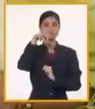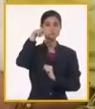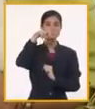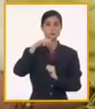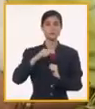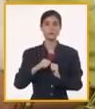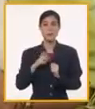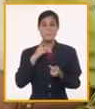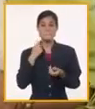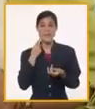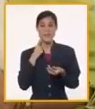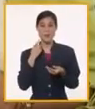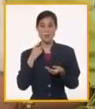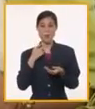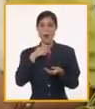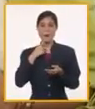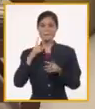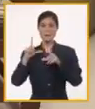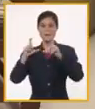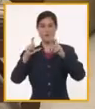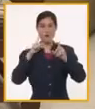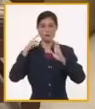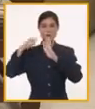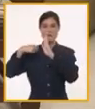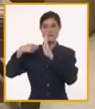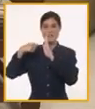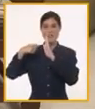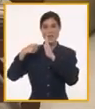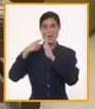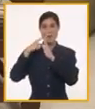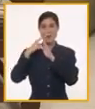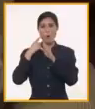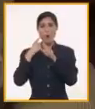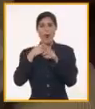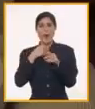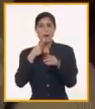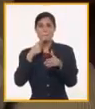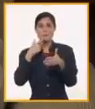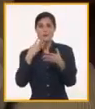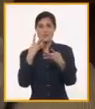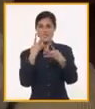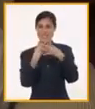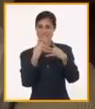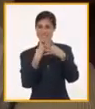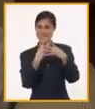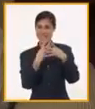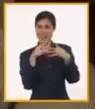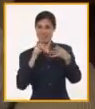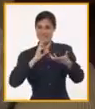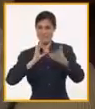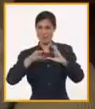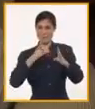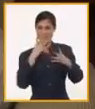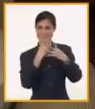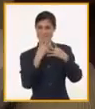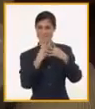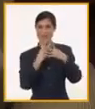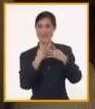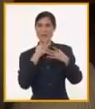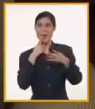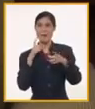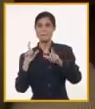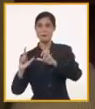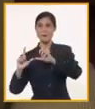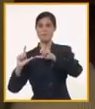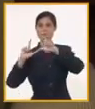la imagen, no. La imagen era, tú sabes que era una cosa incompatible. En cristal, como era en aquel momento. No lo podía poner en la... Sí, porque quería